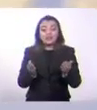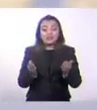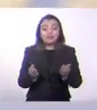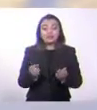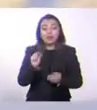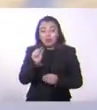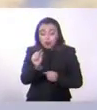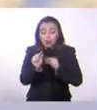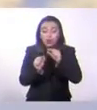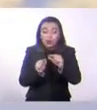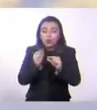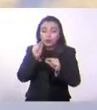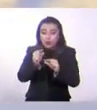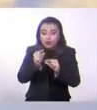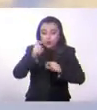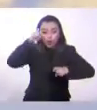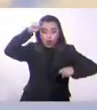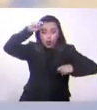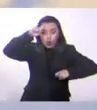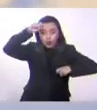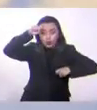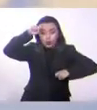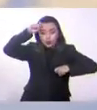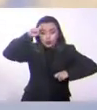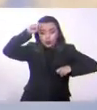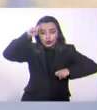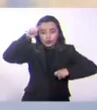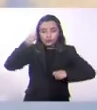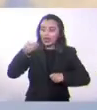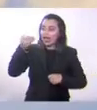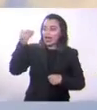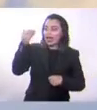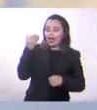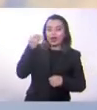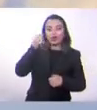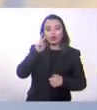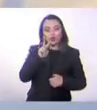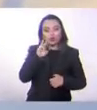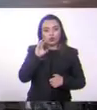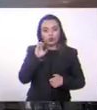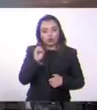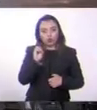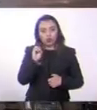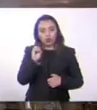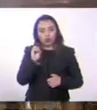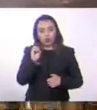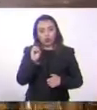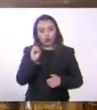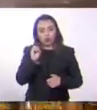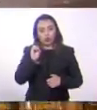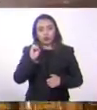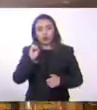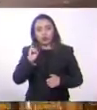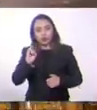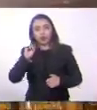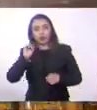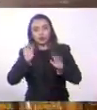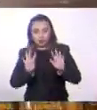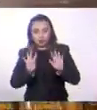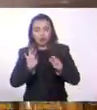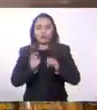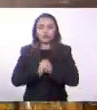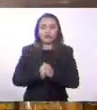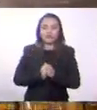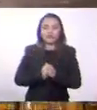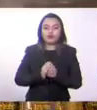Medio Ambiente acordaron que la Unión Europea reduzca sus emisiones de dióxido de carbono en 2050 entre el